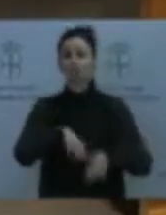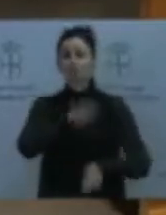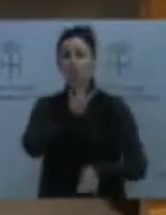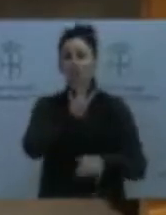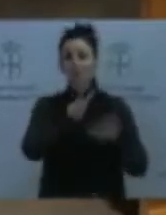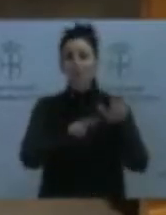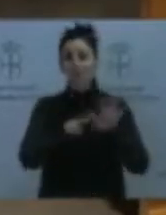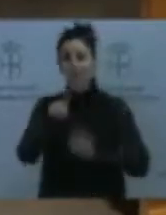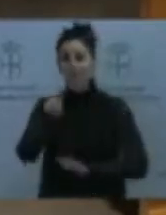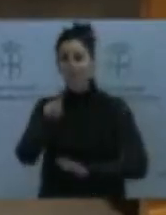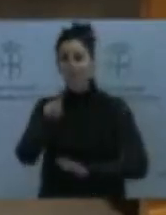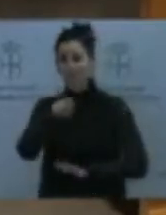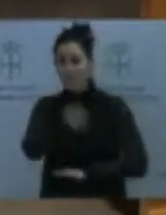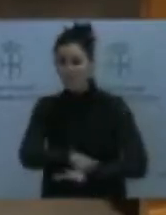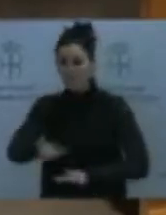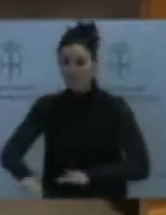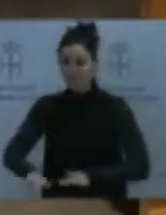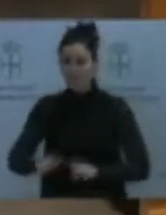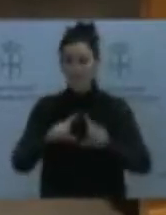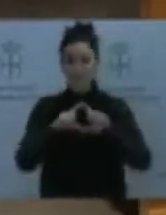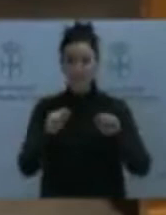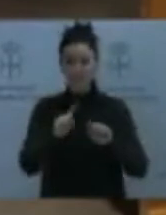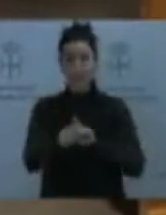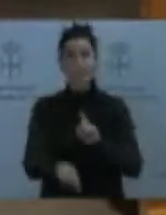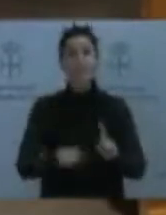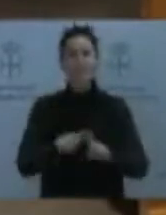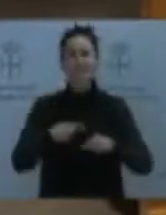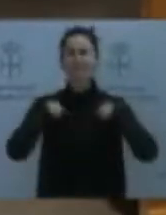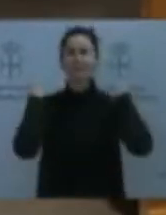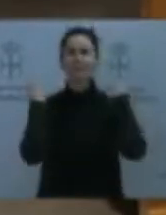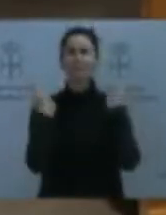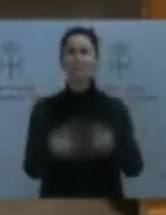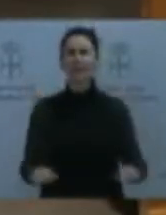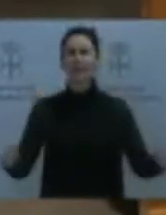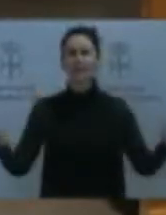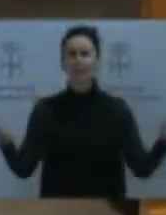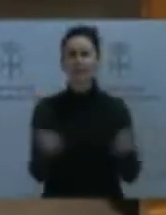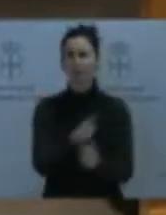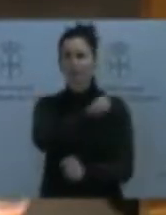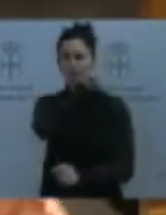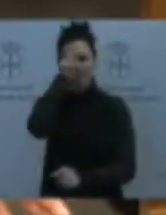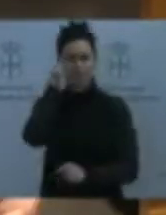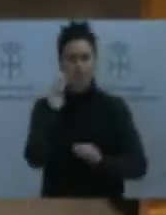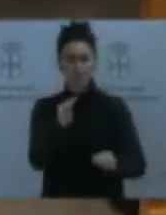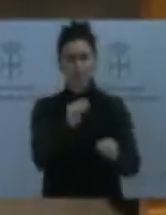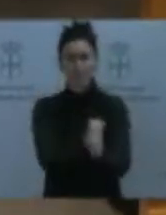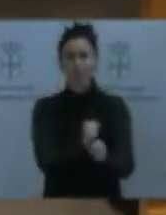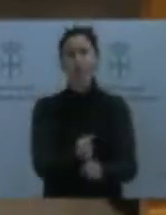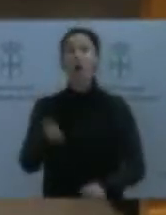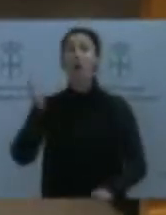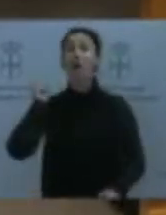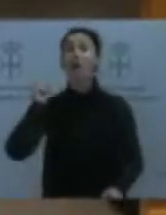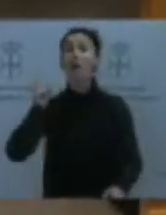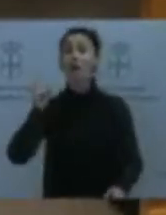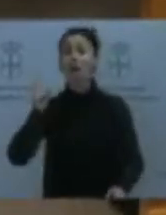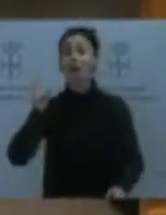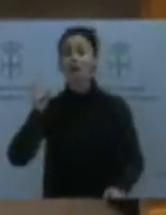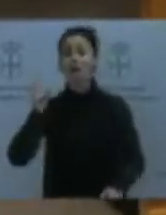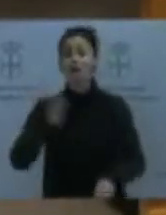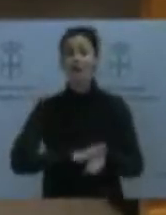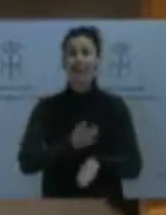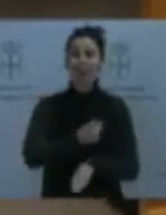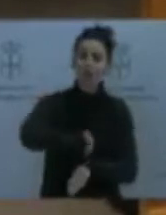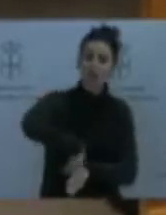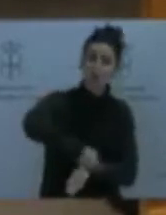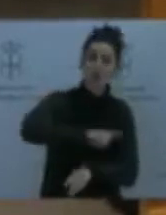los que pierden el trabajo en Madrid y, por supuesto, la amenaza para todos los demás. ¿Cómo hemos llegado a esta situación después de que les